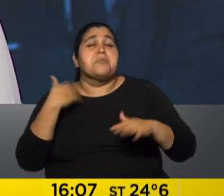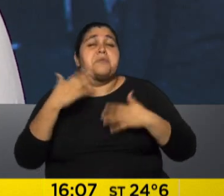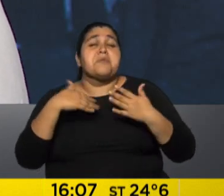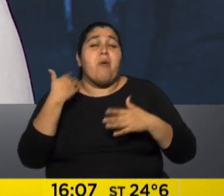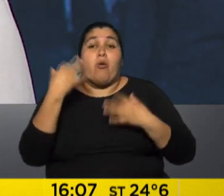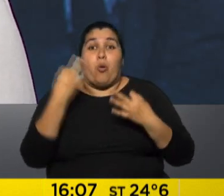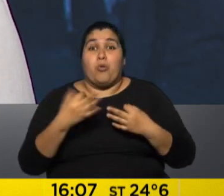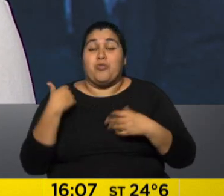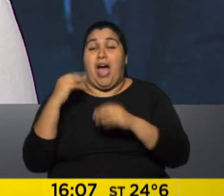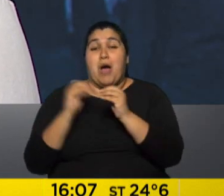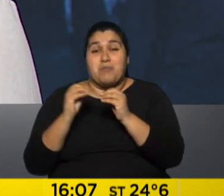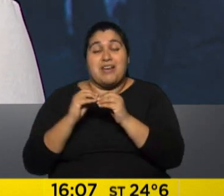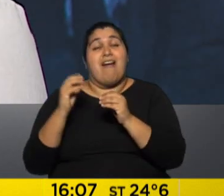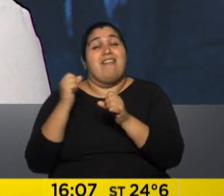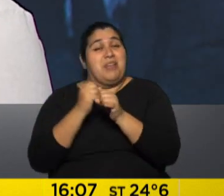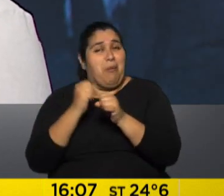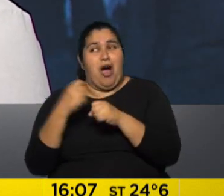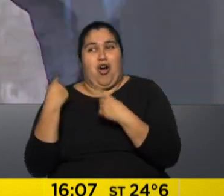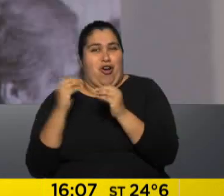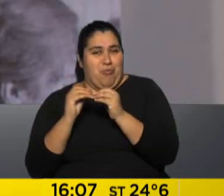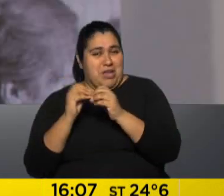Justamente con una amiga de trabajo, una compañera,